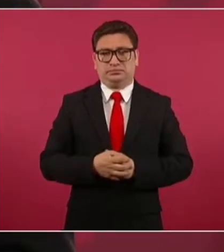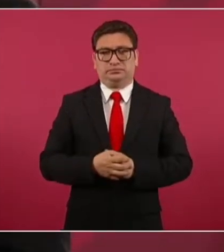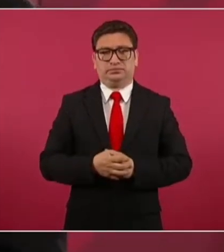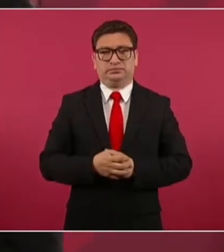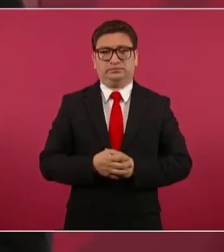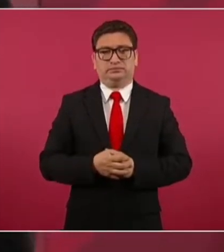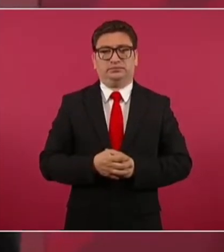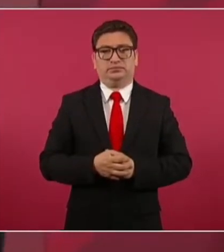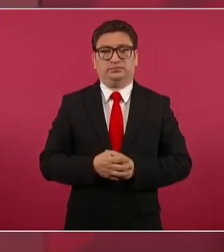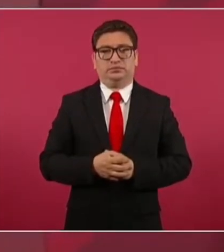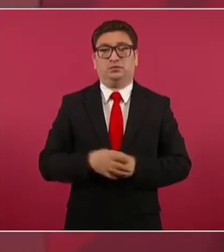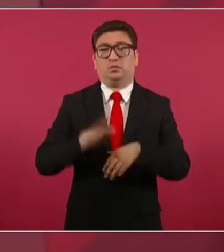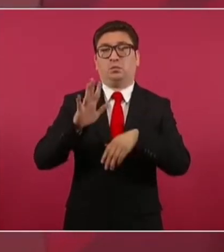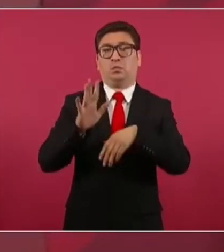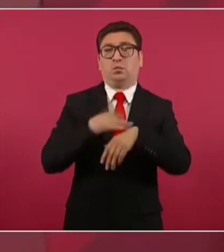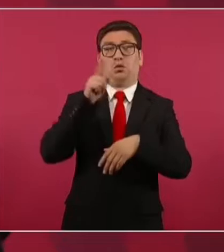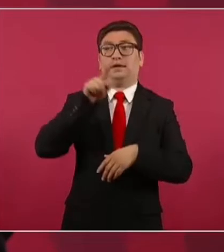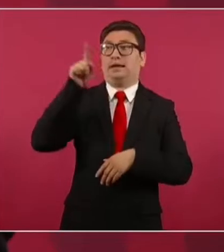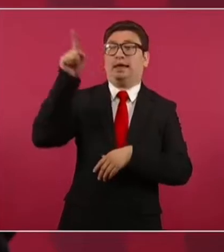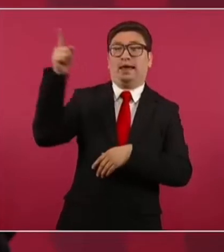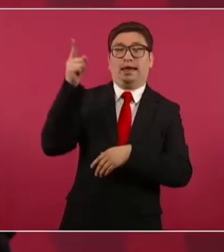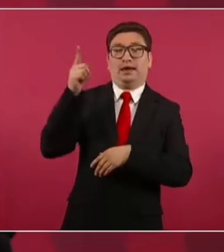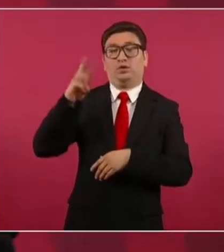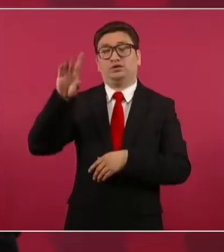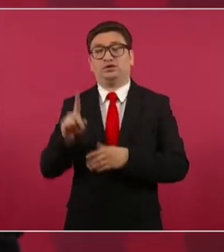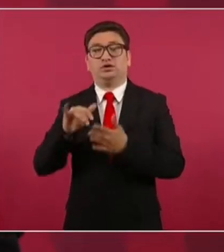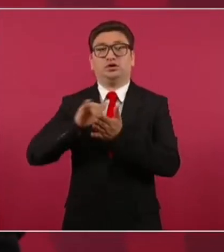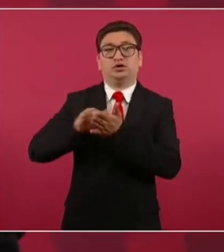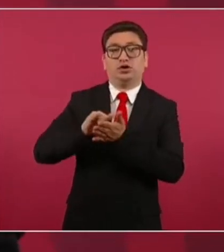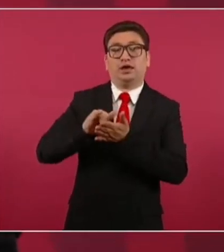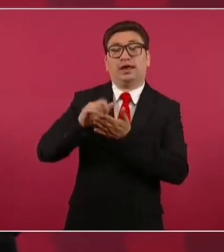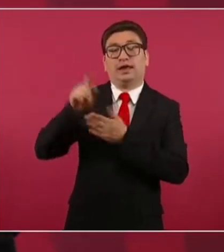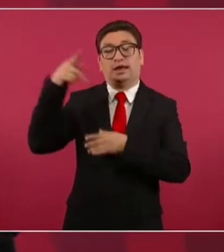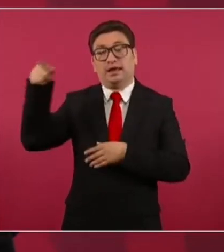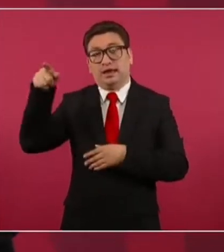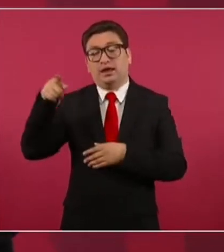que porque es el New York Times, el Washington Post, el Wall Street Journal,